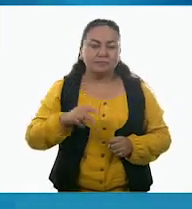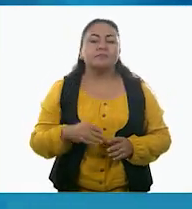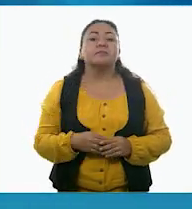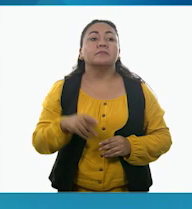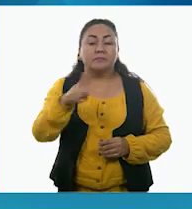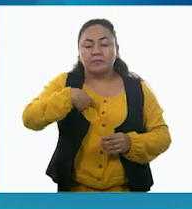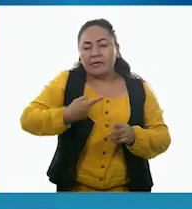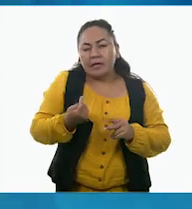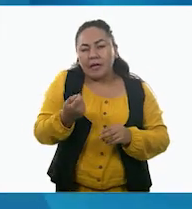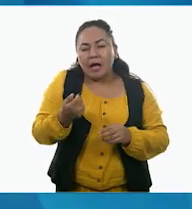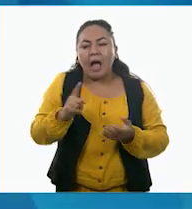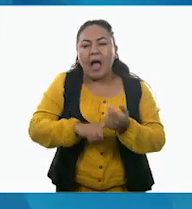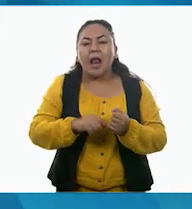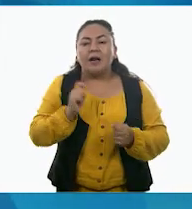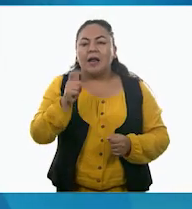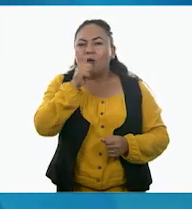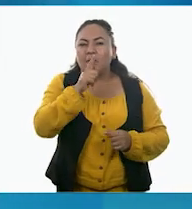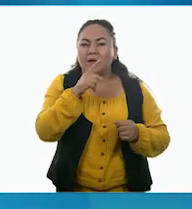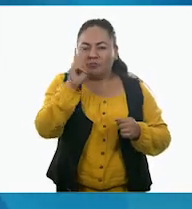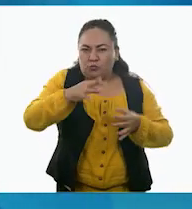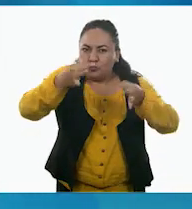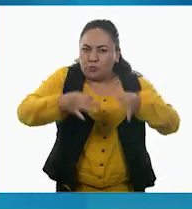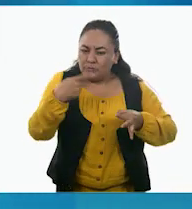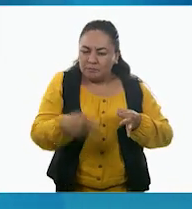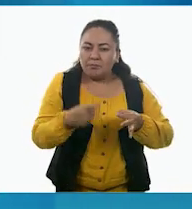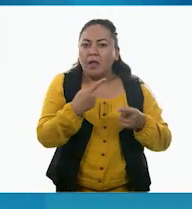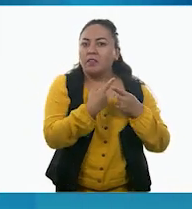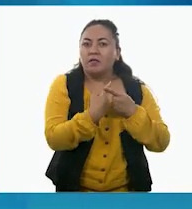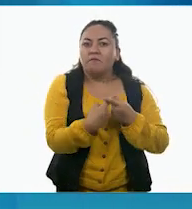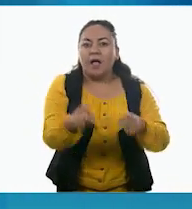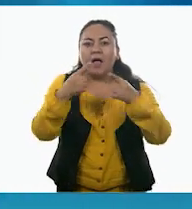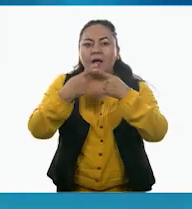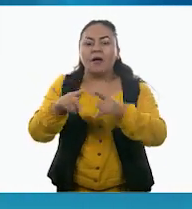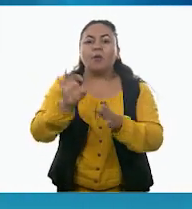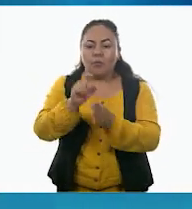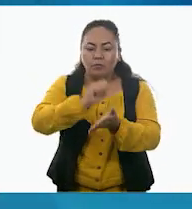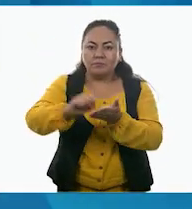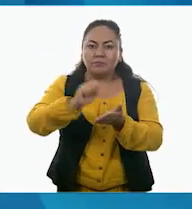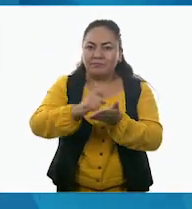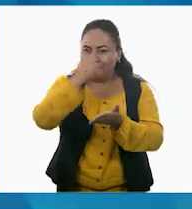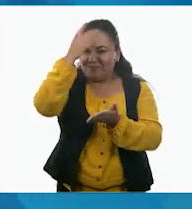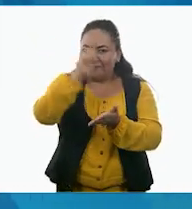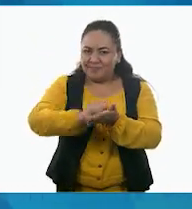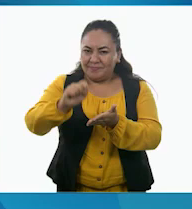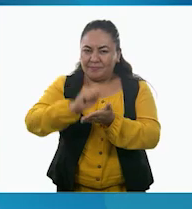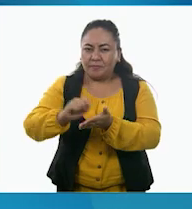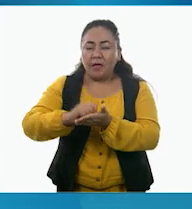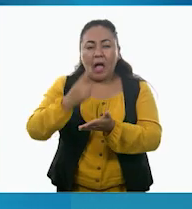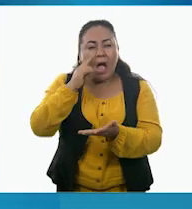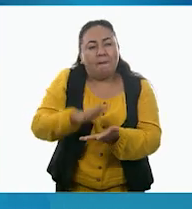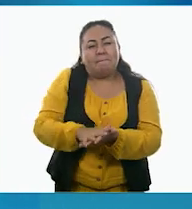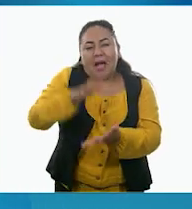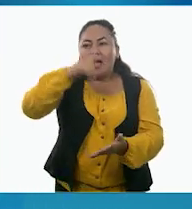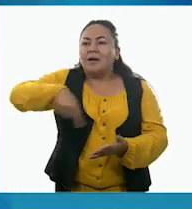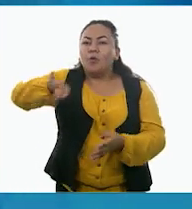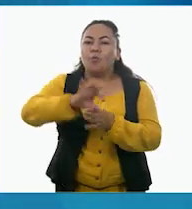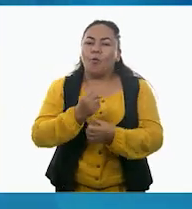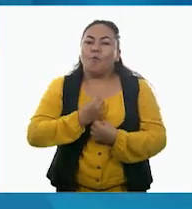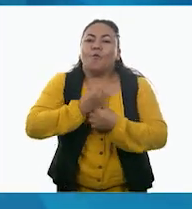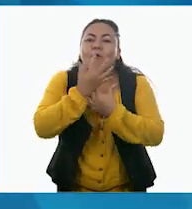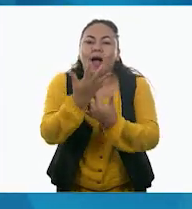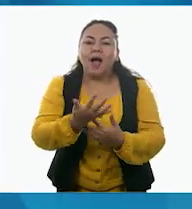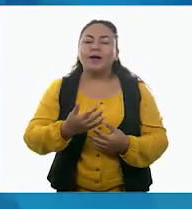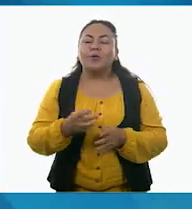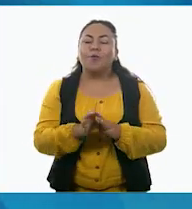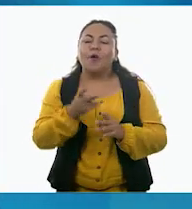lenguas originarias es distinto a la gran mayoría de escritores en lenguas originarias. La gran mayoría de poetas, de